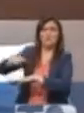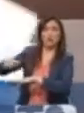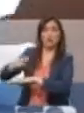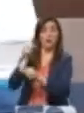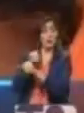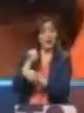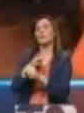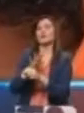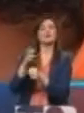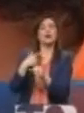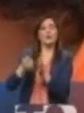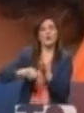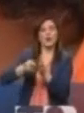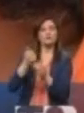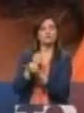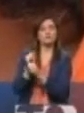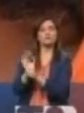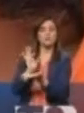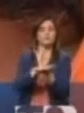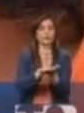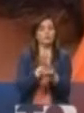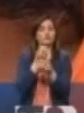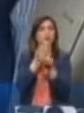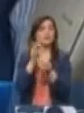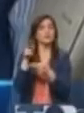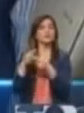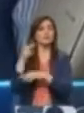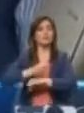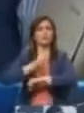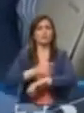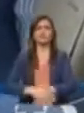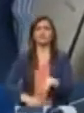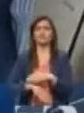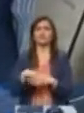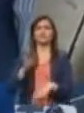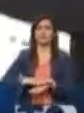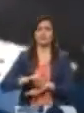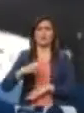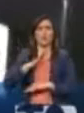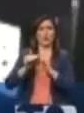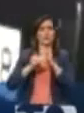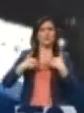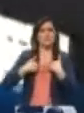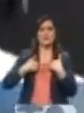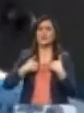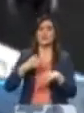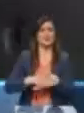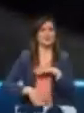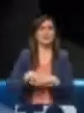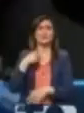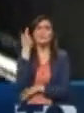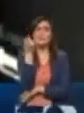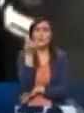larga explicación, el exgerente de Petroecuador se declaró inocente de todos los cargos. Dijo además que el dinero que